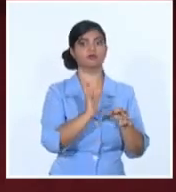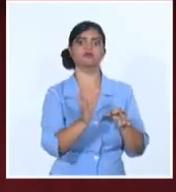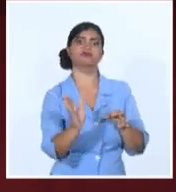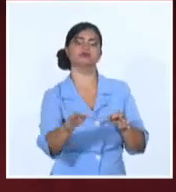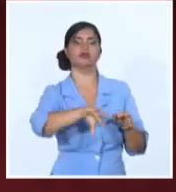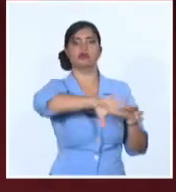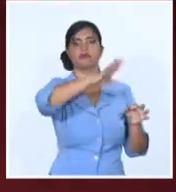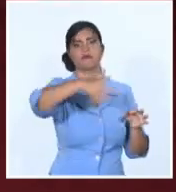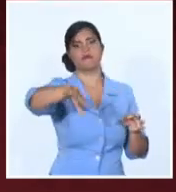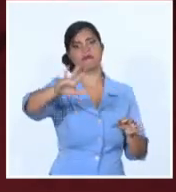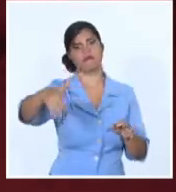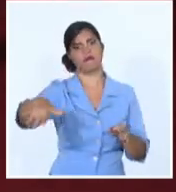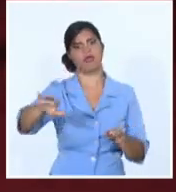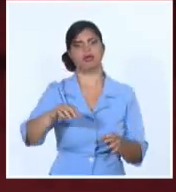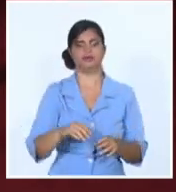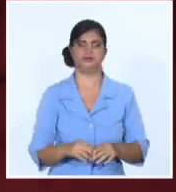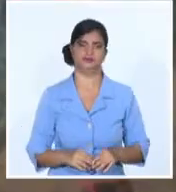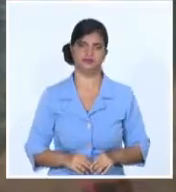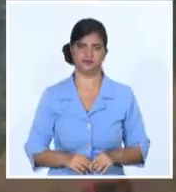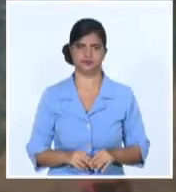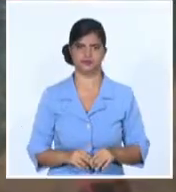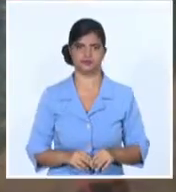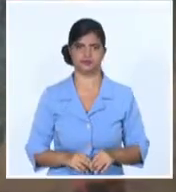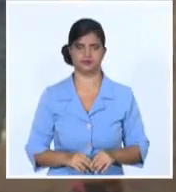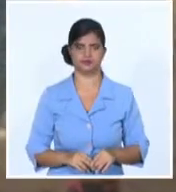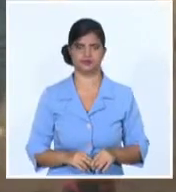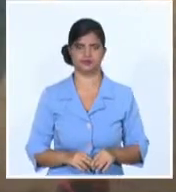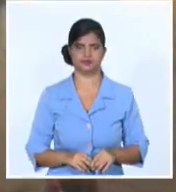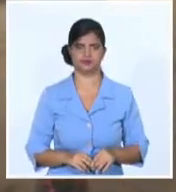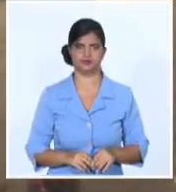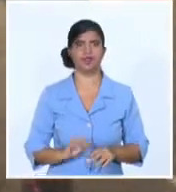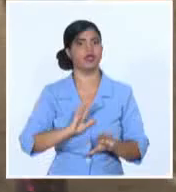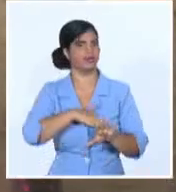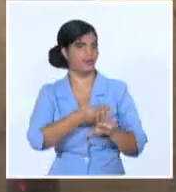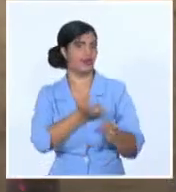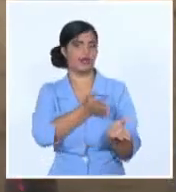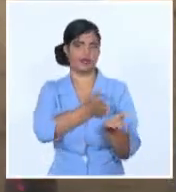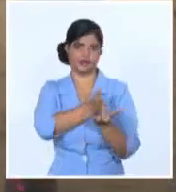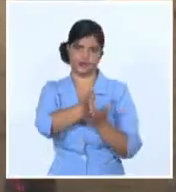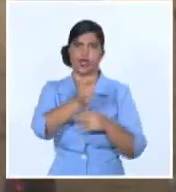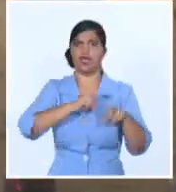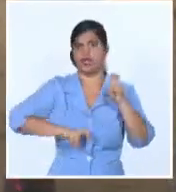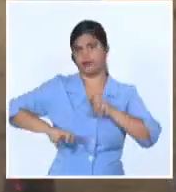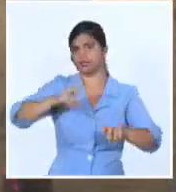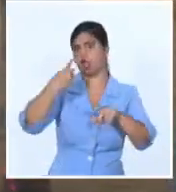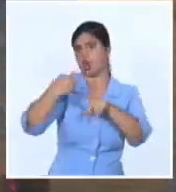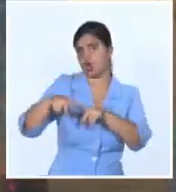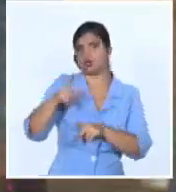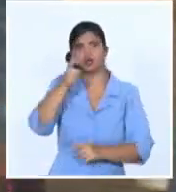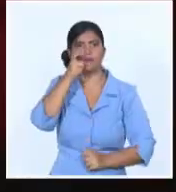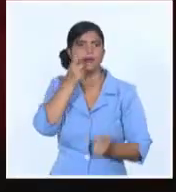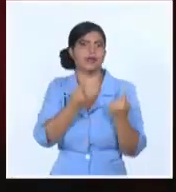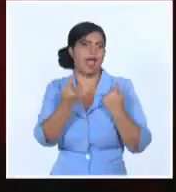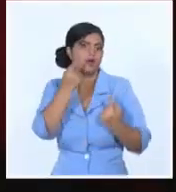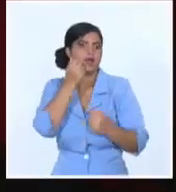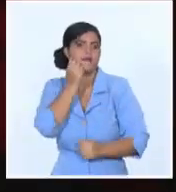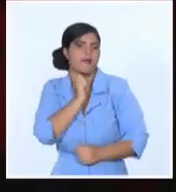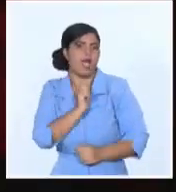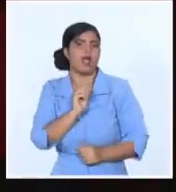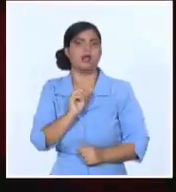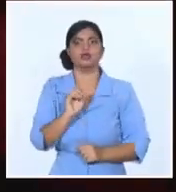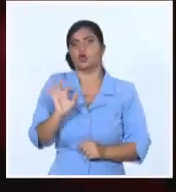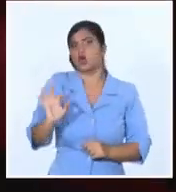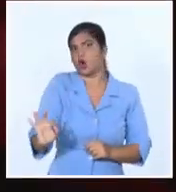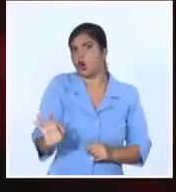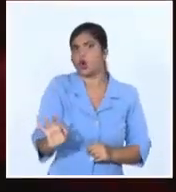última. Se va. Y entonces, cuando terminamos con ella, seguimos nuestro recorrido para ver si hay otra más o si aparece un